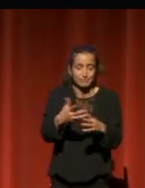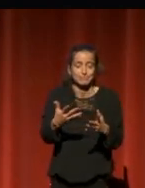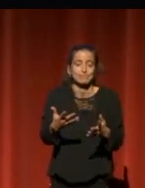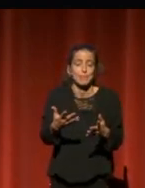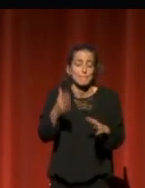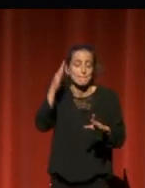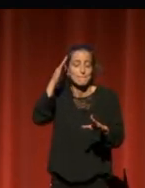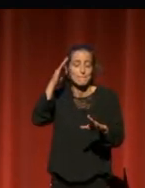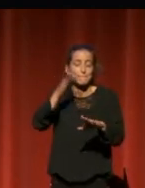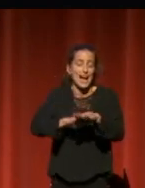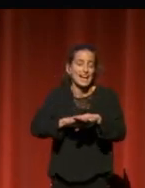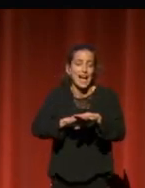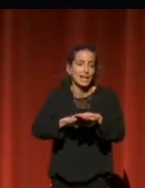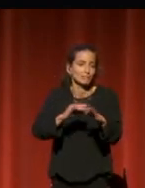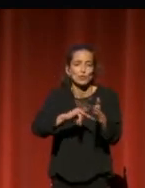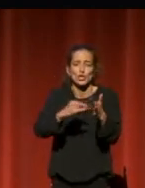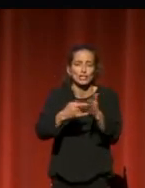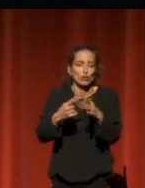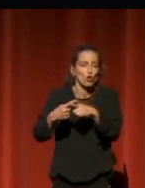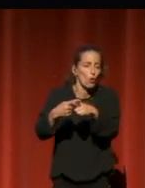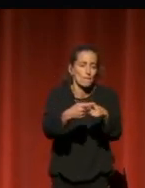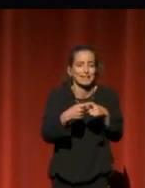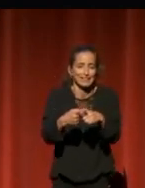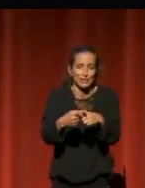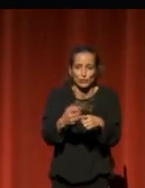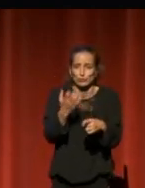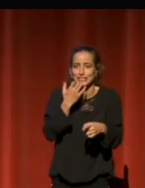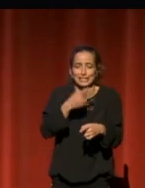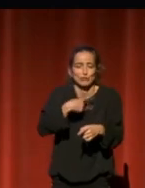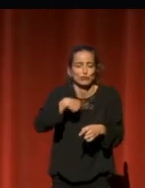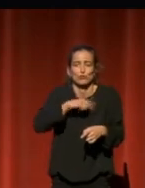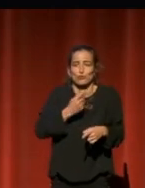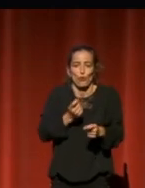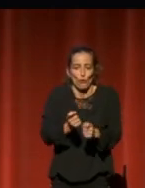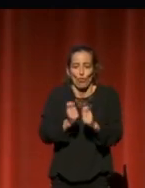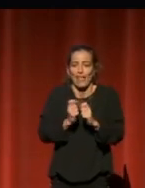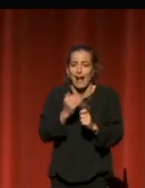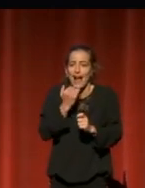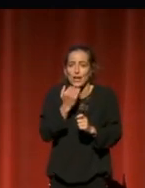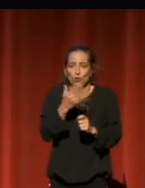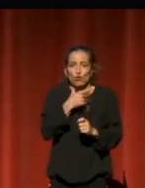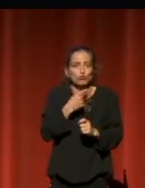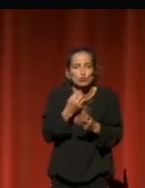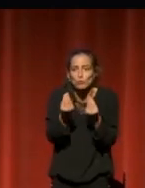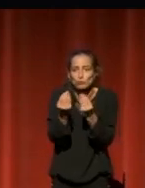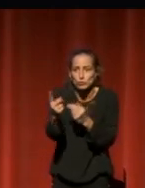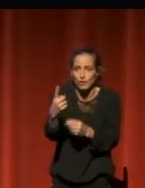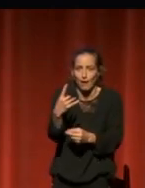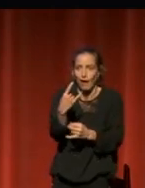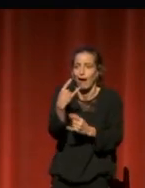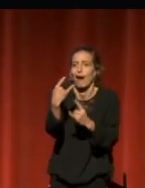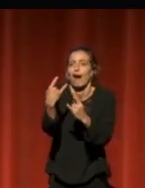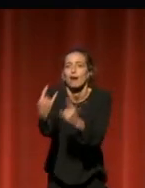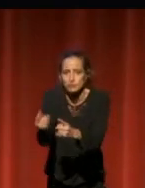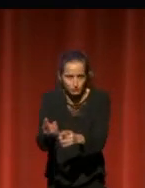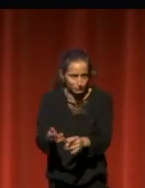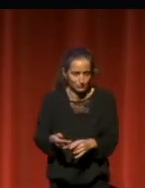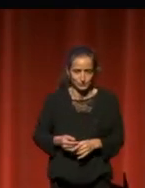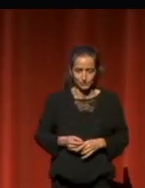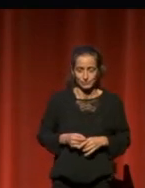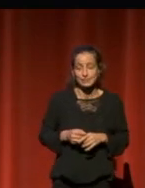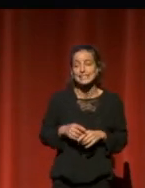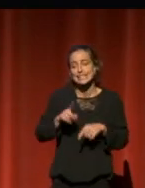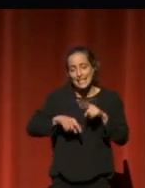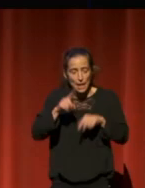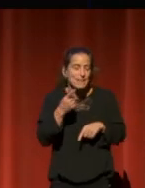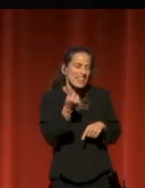cuanto nos ponen una zanahoria, ahí vamos. Ahí está la cosa. El tema está en la financiación, claro, y en el modelo de biblioteca.